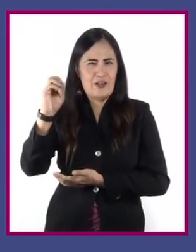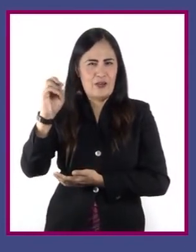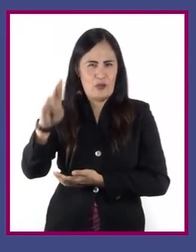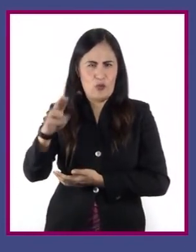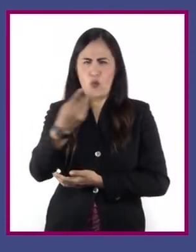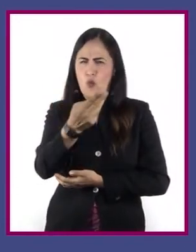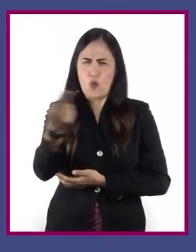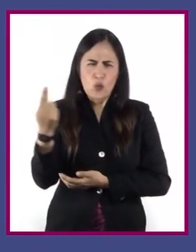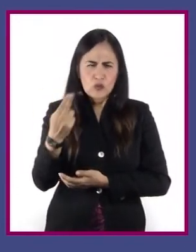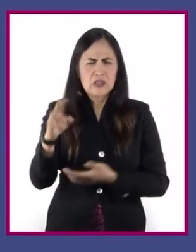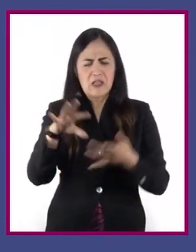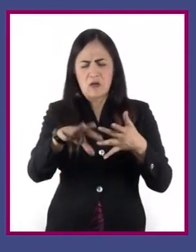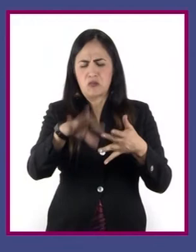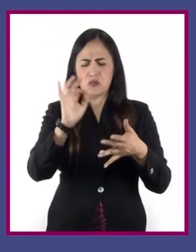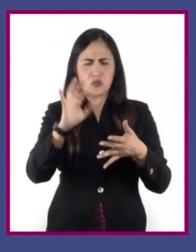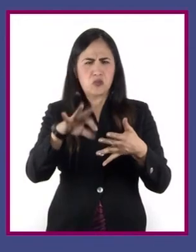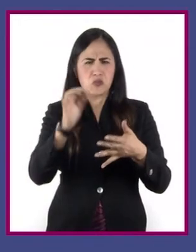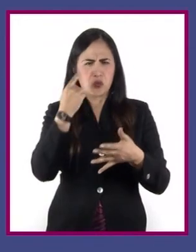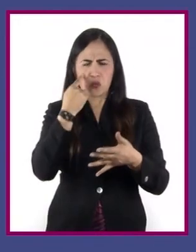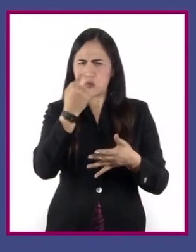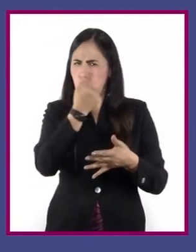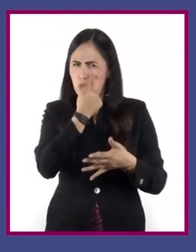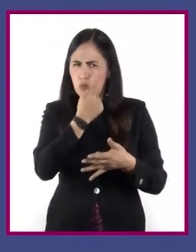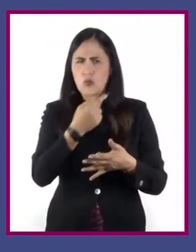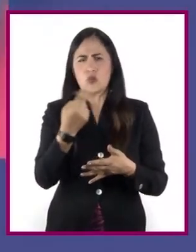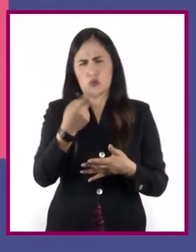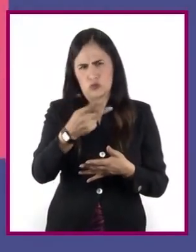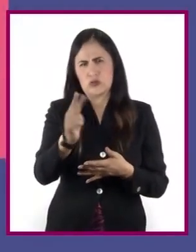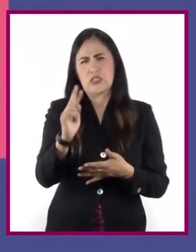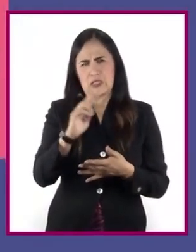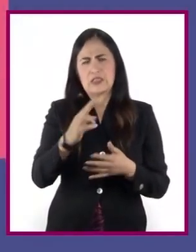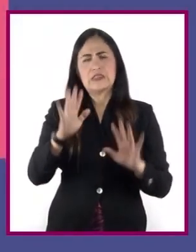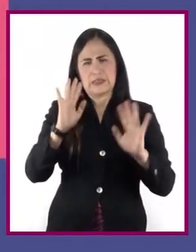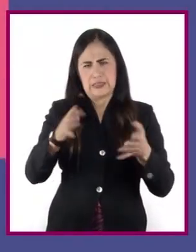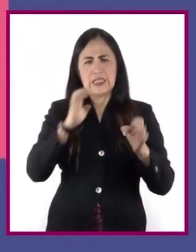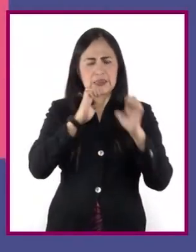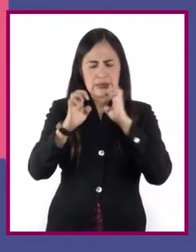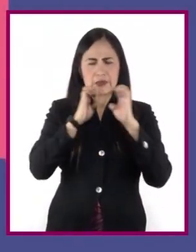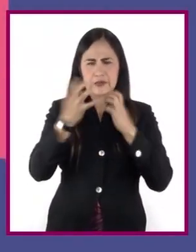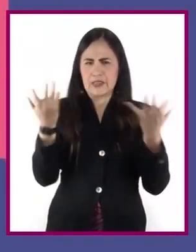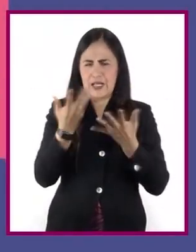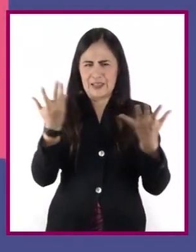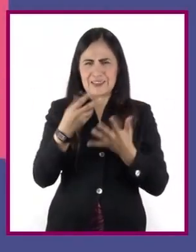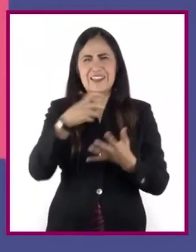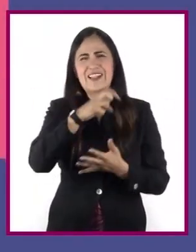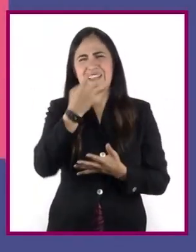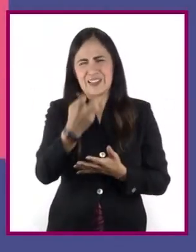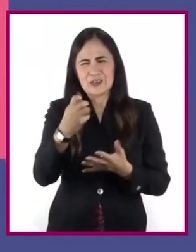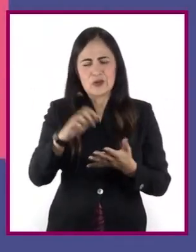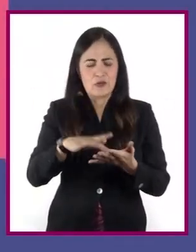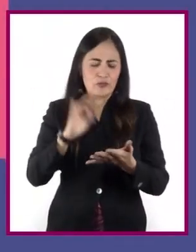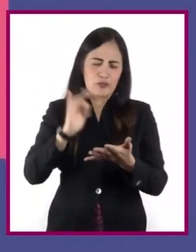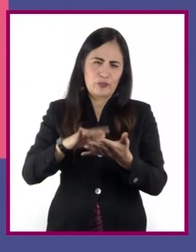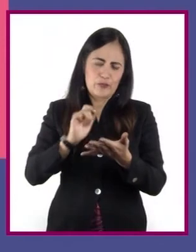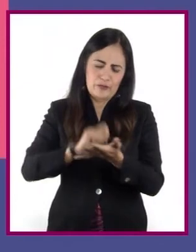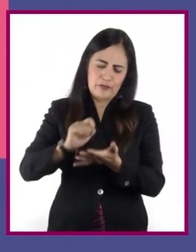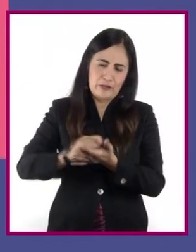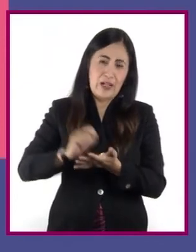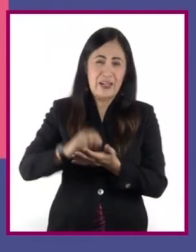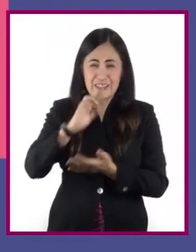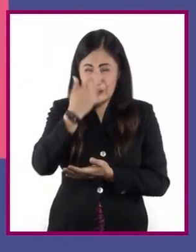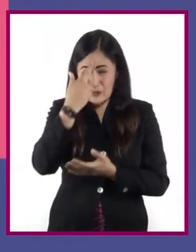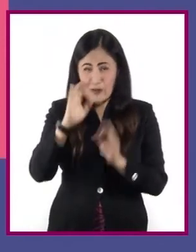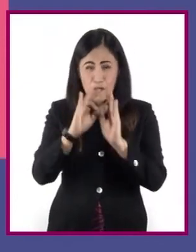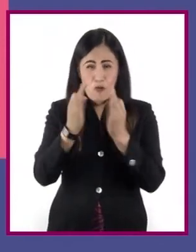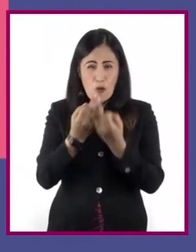su primer borrador de la entrevista que ya han realizado. Así es, no olviden que son 3